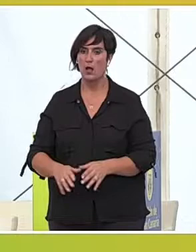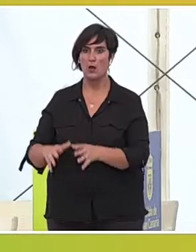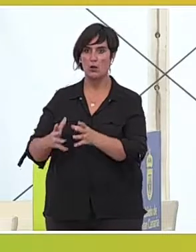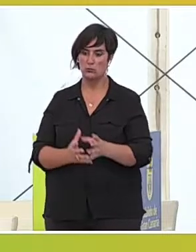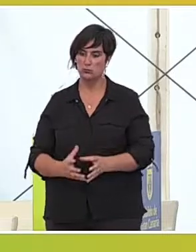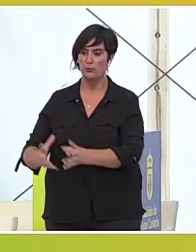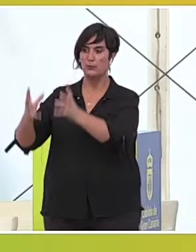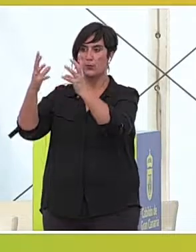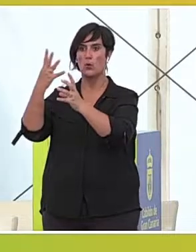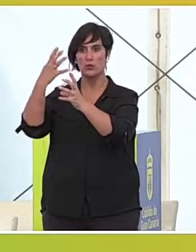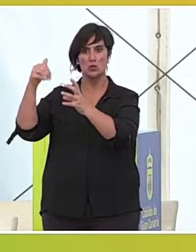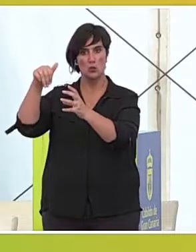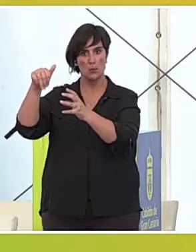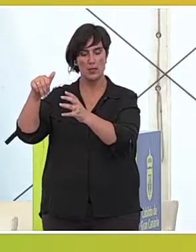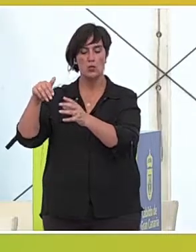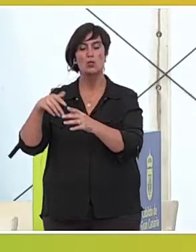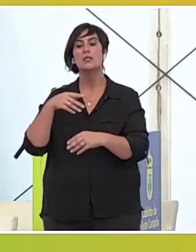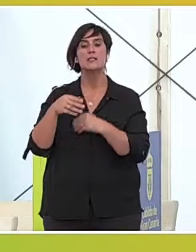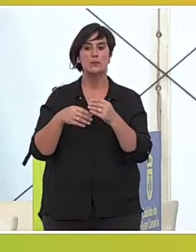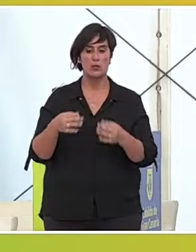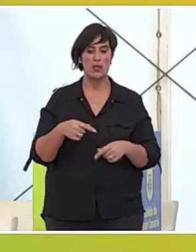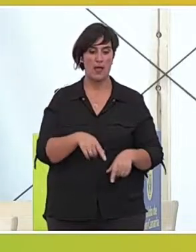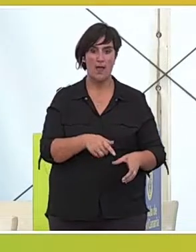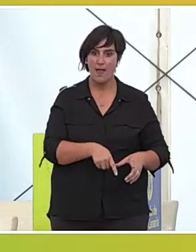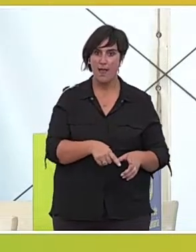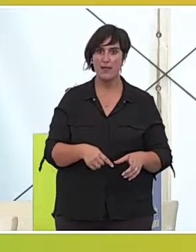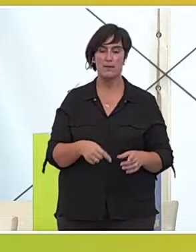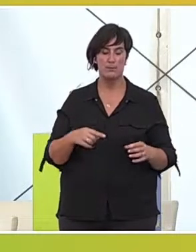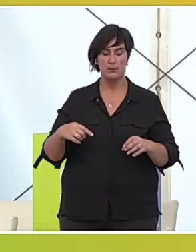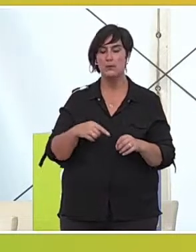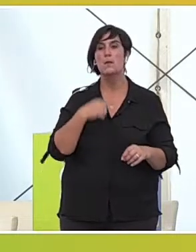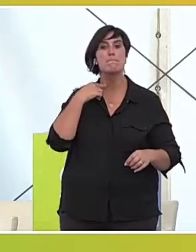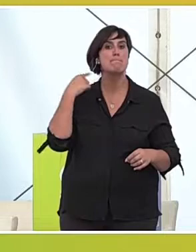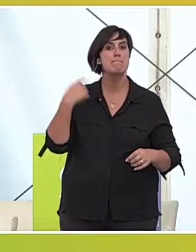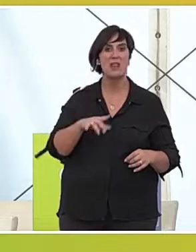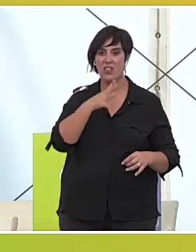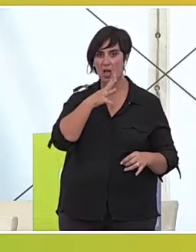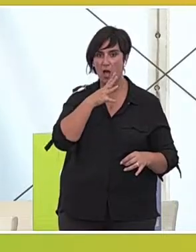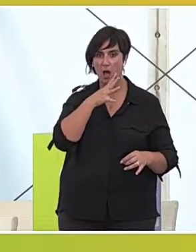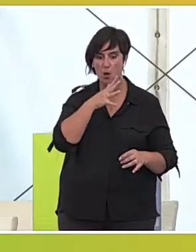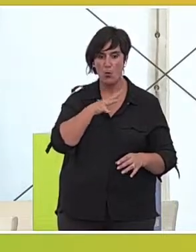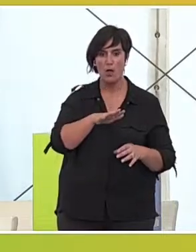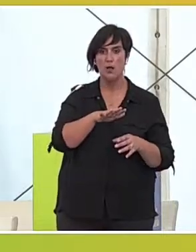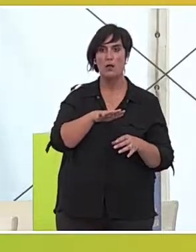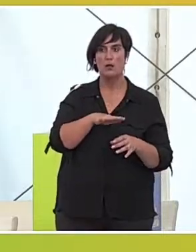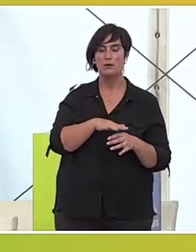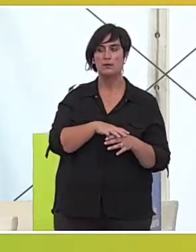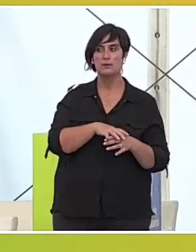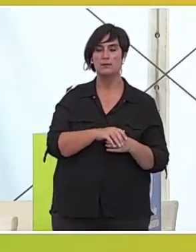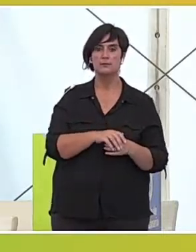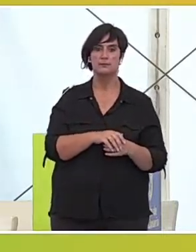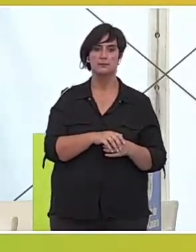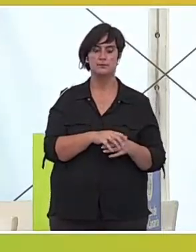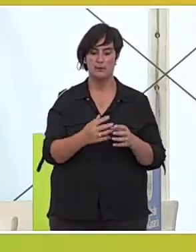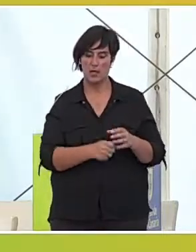pico metros, lo que hicimos fue provocar una pérdida de agua, una pérdida de carga a